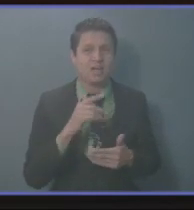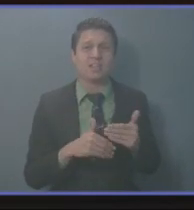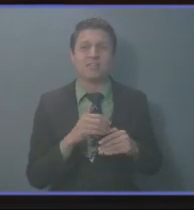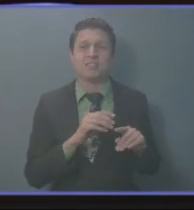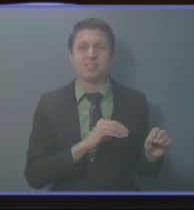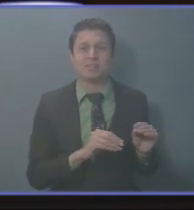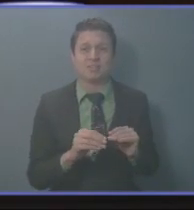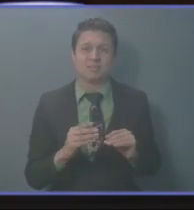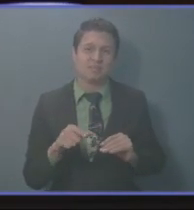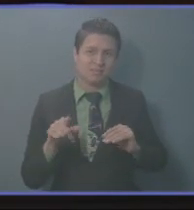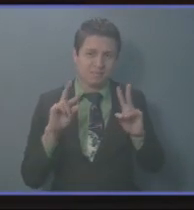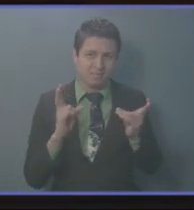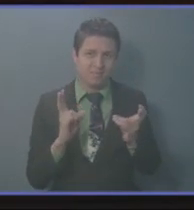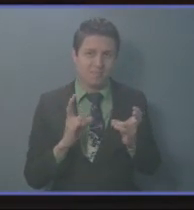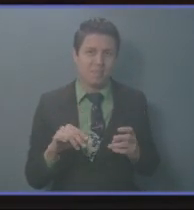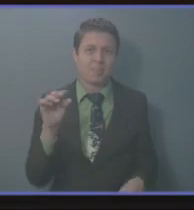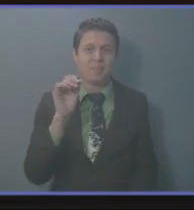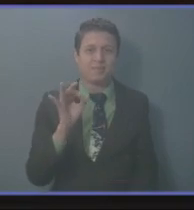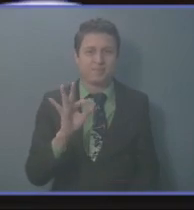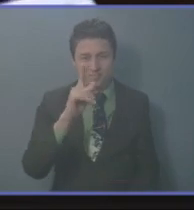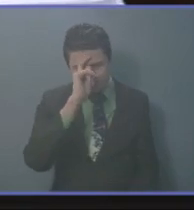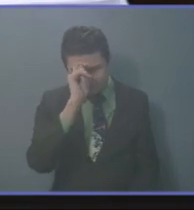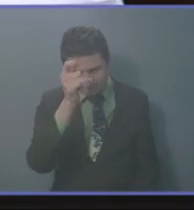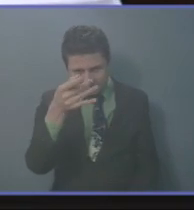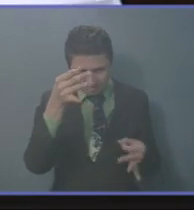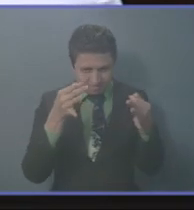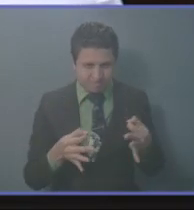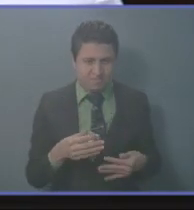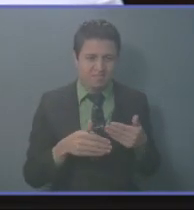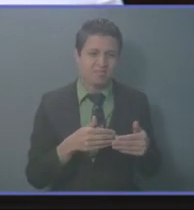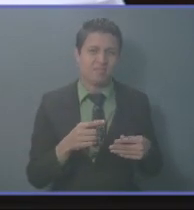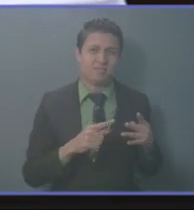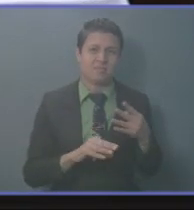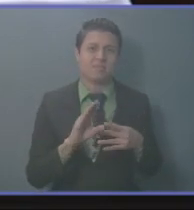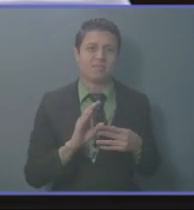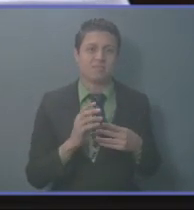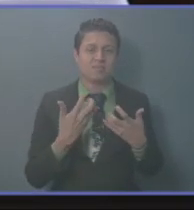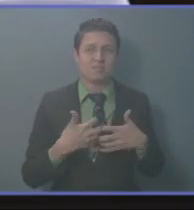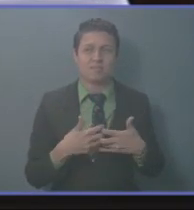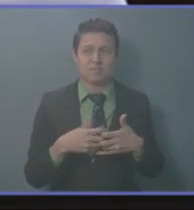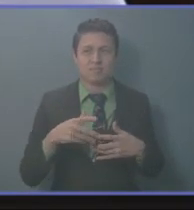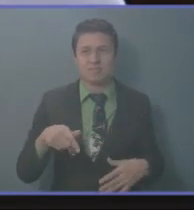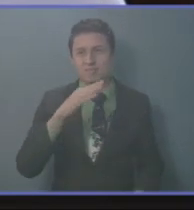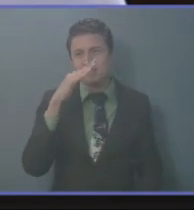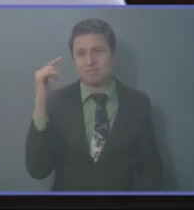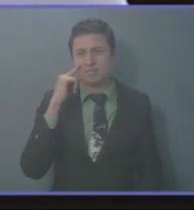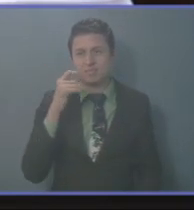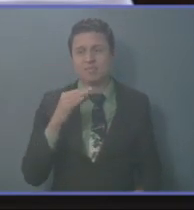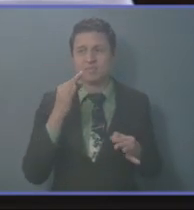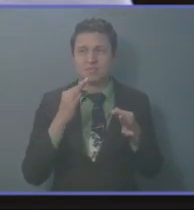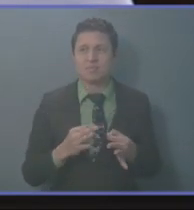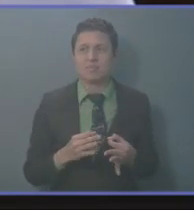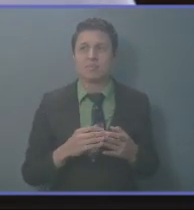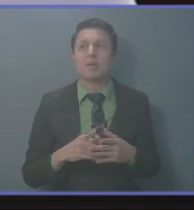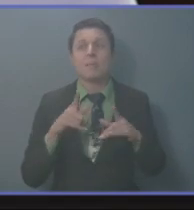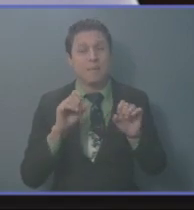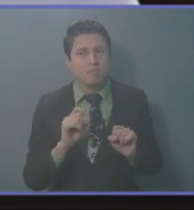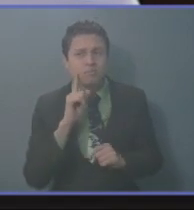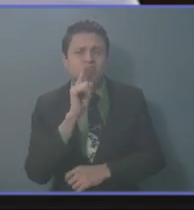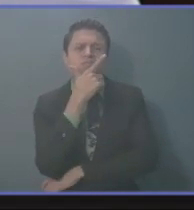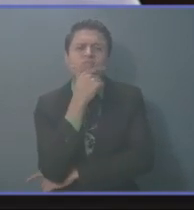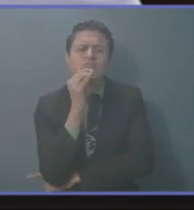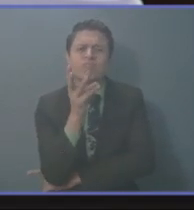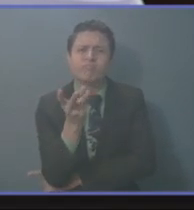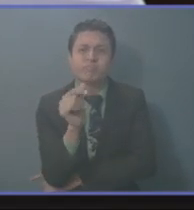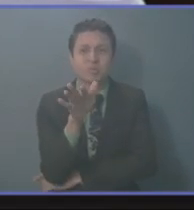a una misma persona natural o jurídica, incluyendo las instituciones o empresas estatales de carácter autónomo. Para calcular